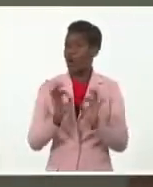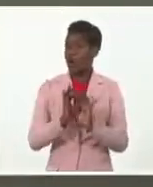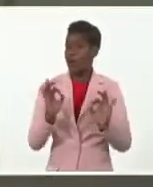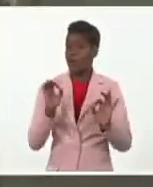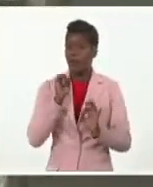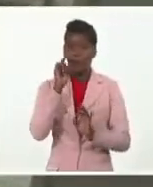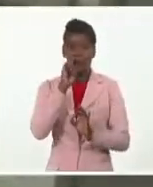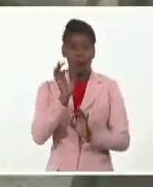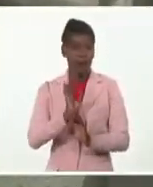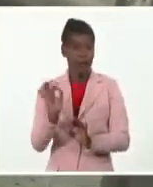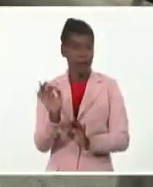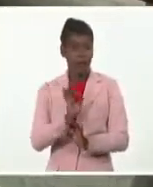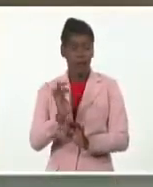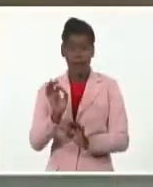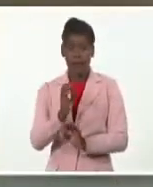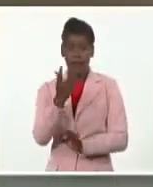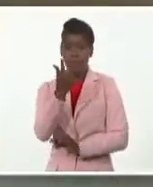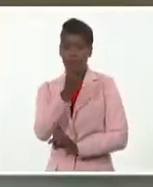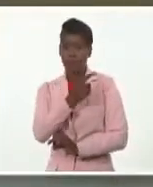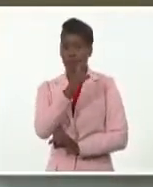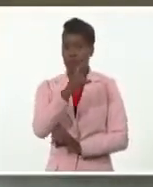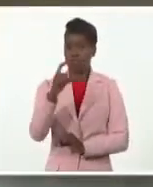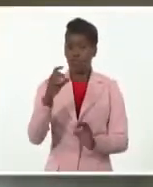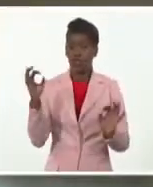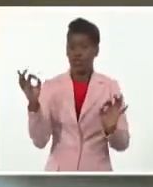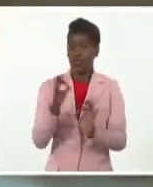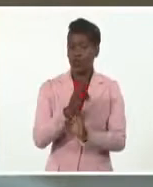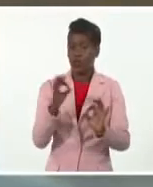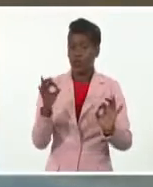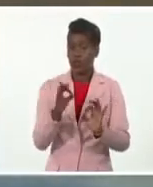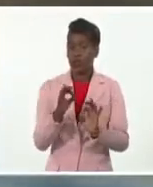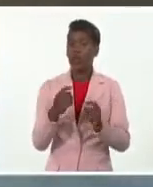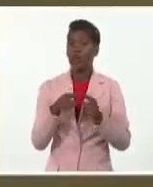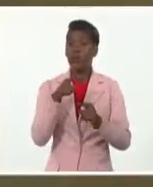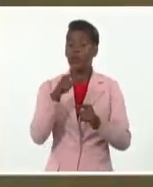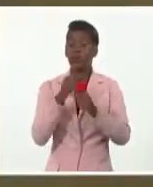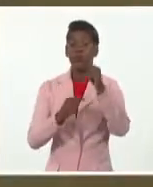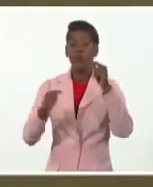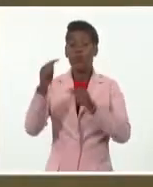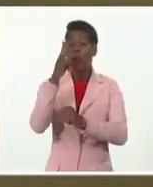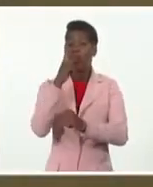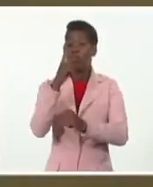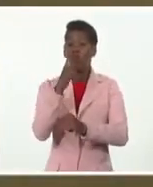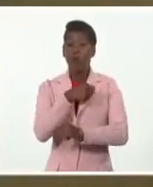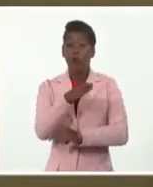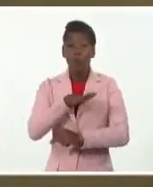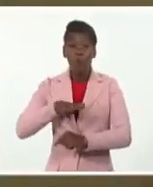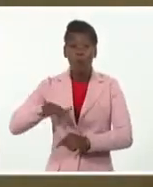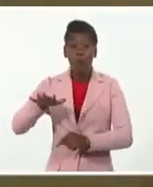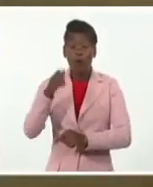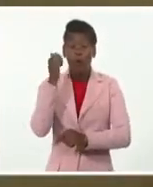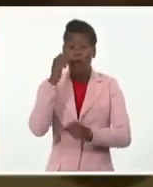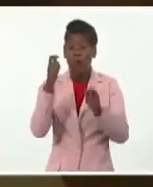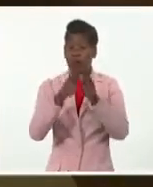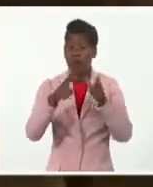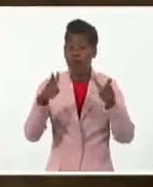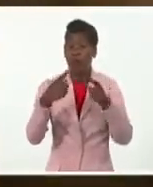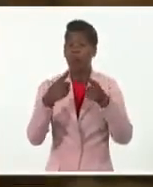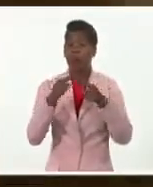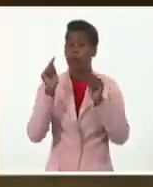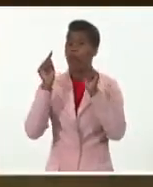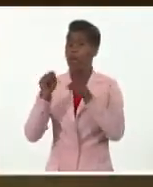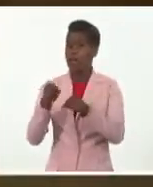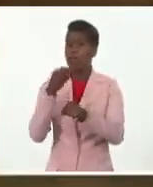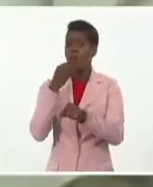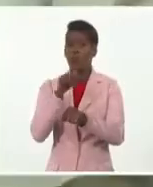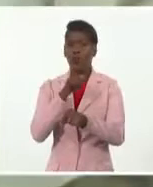los candidatos vacunales cubanos y ello impide la vacunación de emergencia con carácter masivo, donde sí se incluirían estos grupos